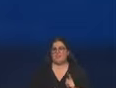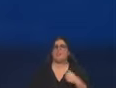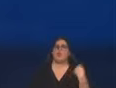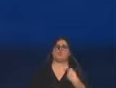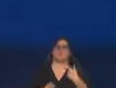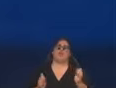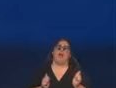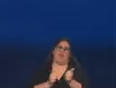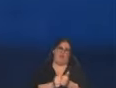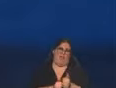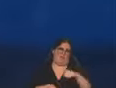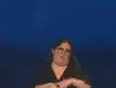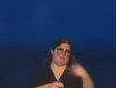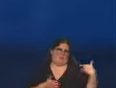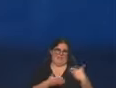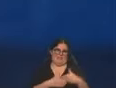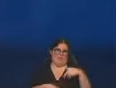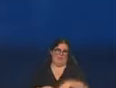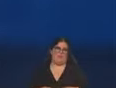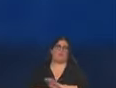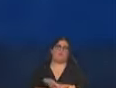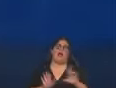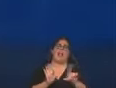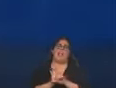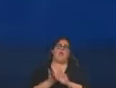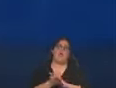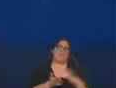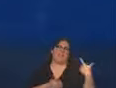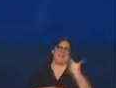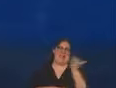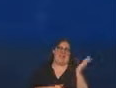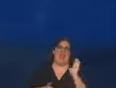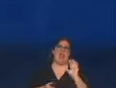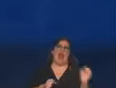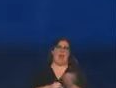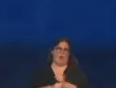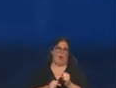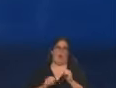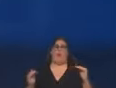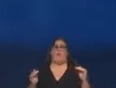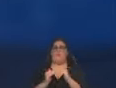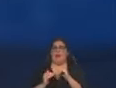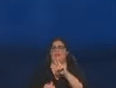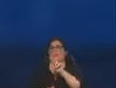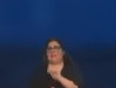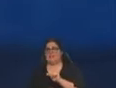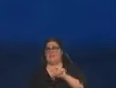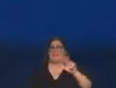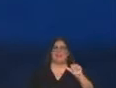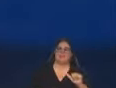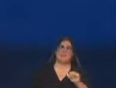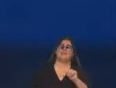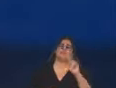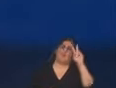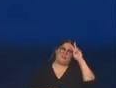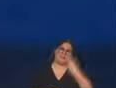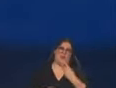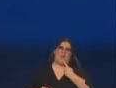hasta este momento con la aprobación en general repetimos luego del empate en 36 el desempate de Victoria